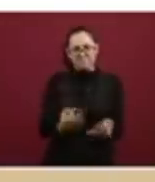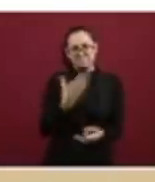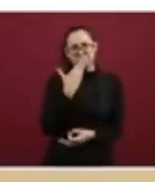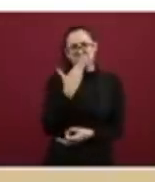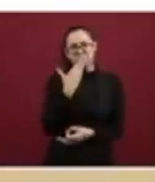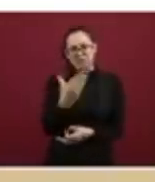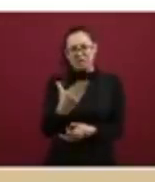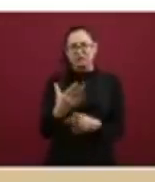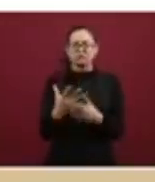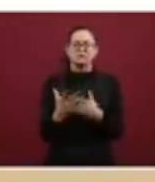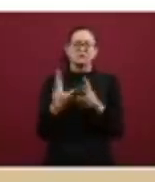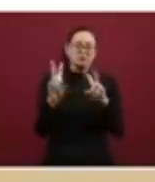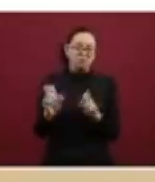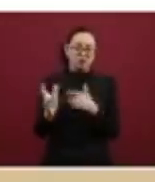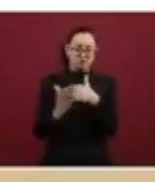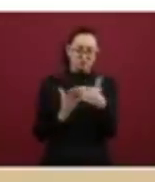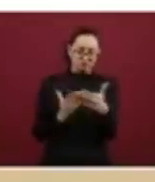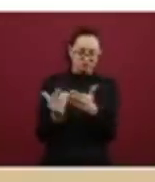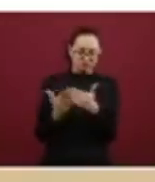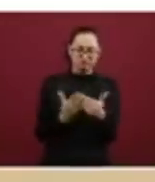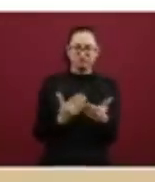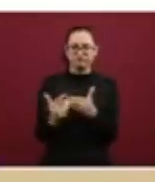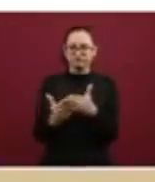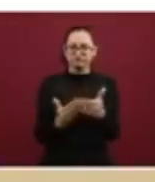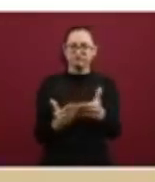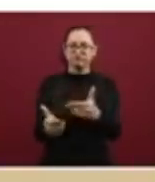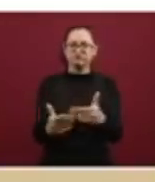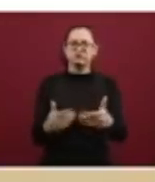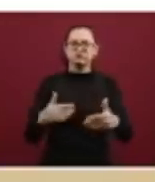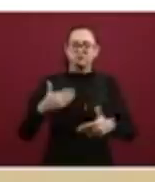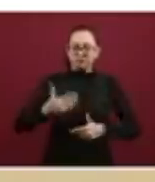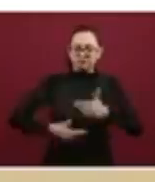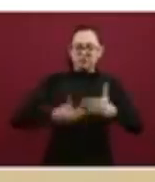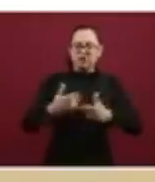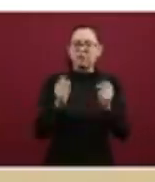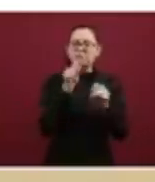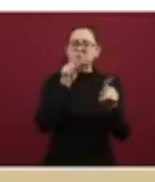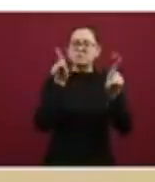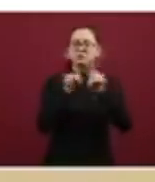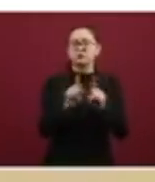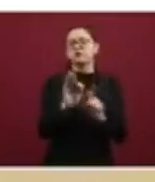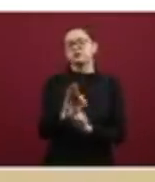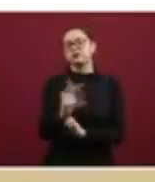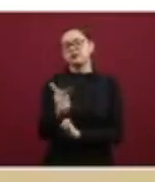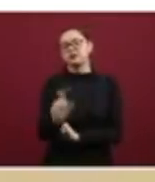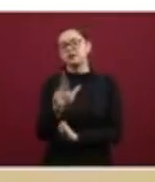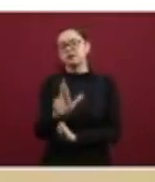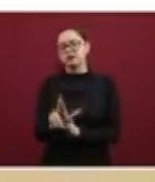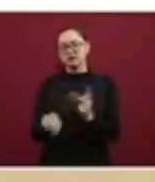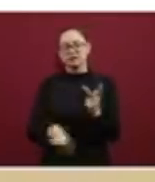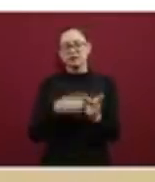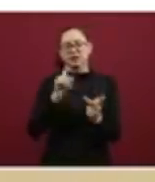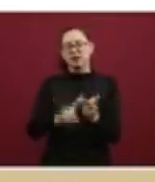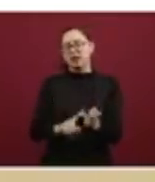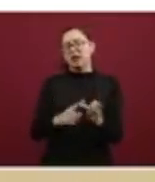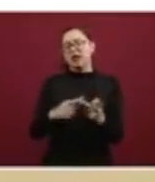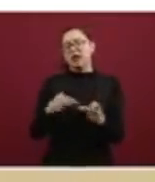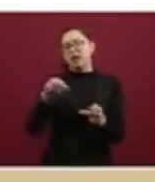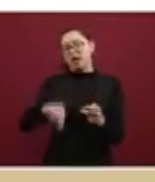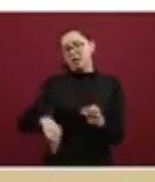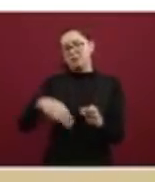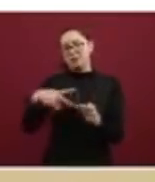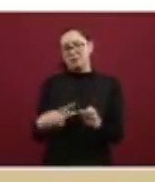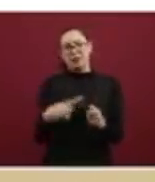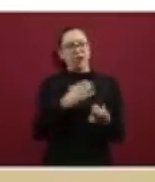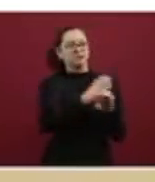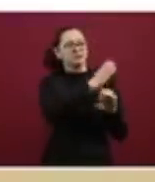y actualizada junto en coordinación con la Fiscalía General de la República, las Fiscalías de los Estados y,